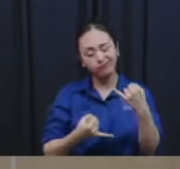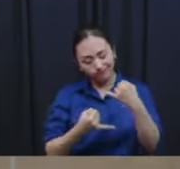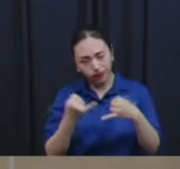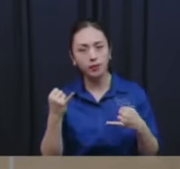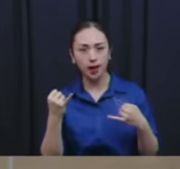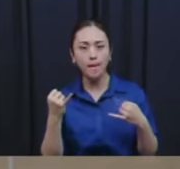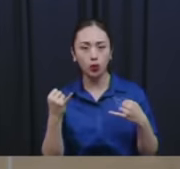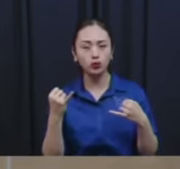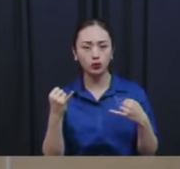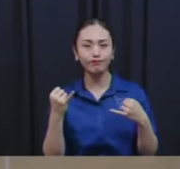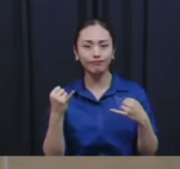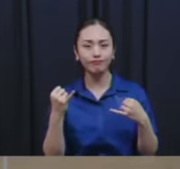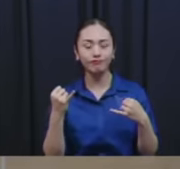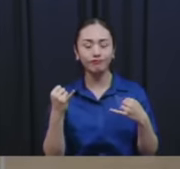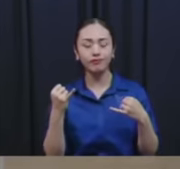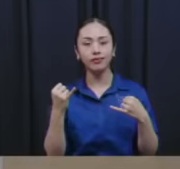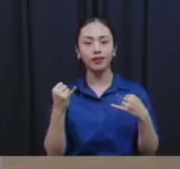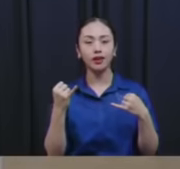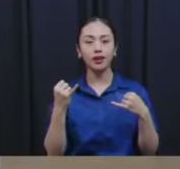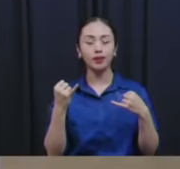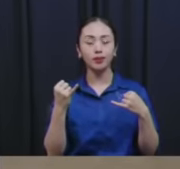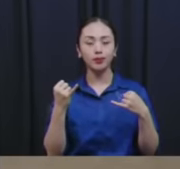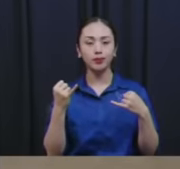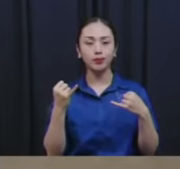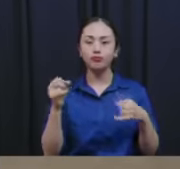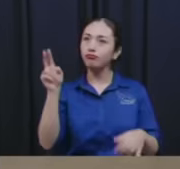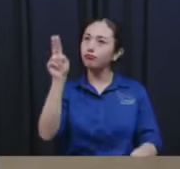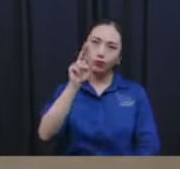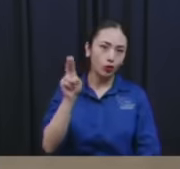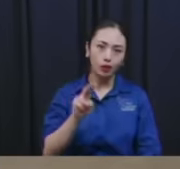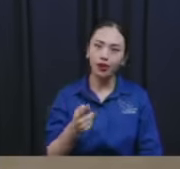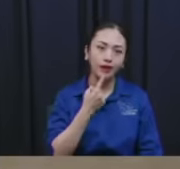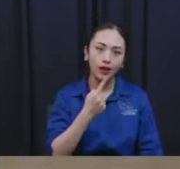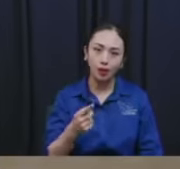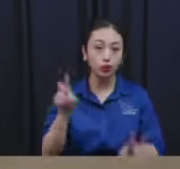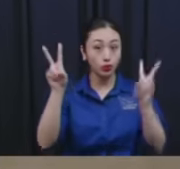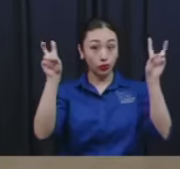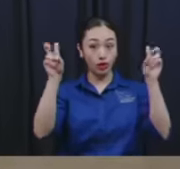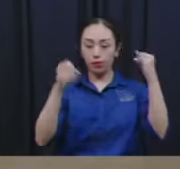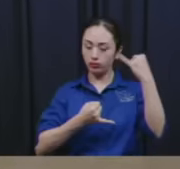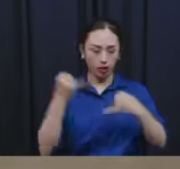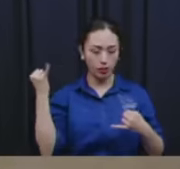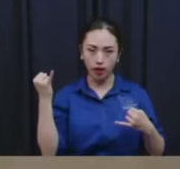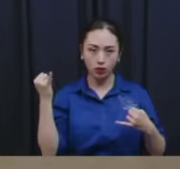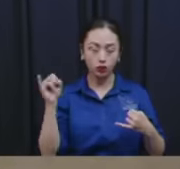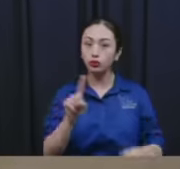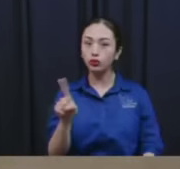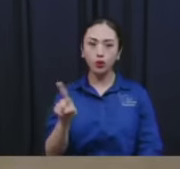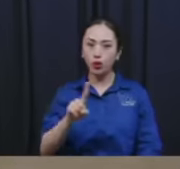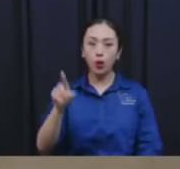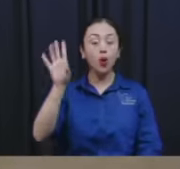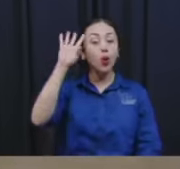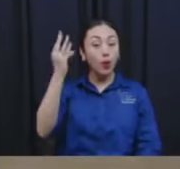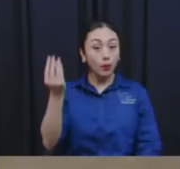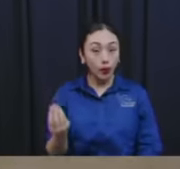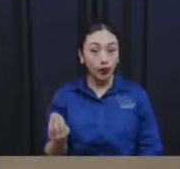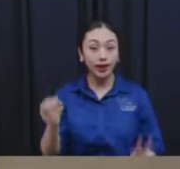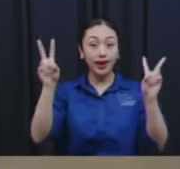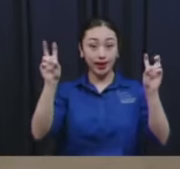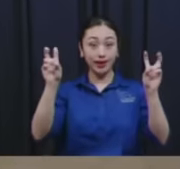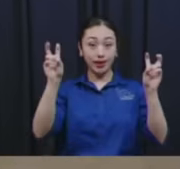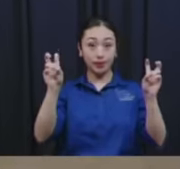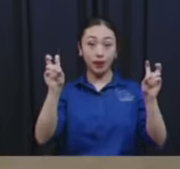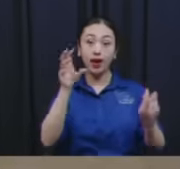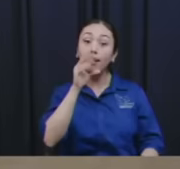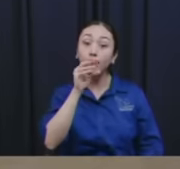verdad y que nunca les vamos a dar tampoco nunca vamos a decir este tema ya se terminó porque el el tema que hablamos es la